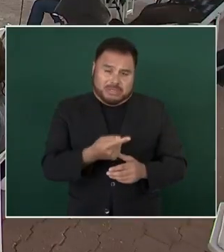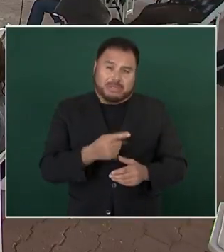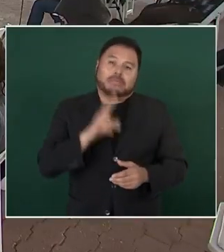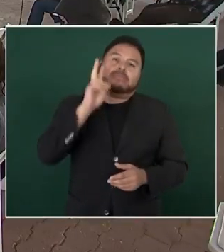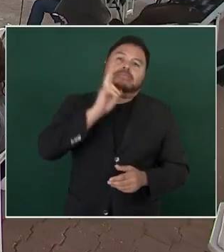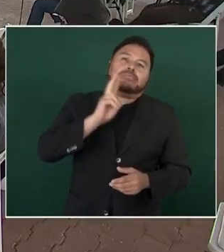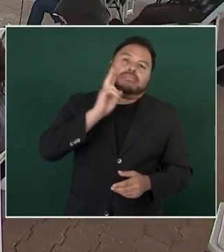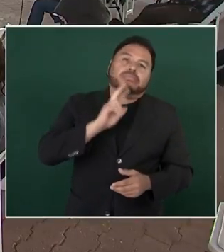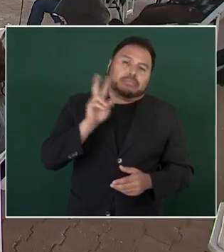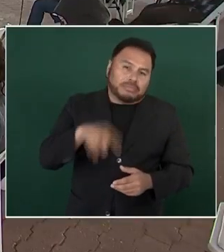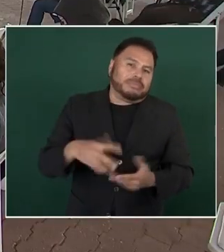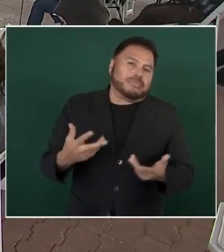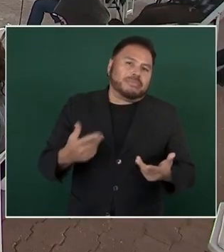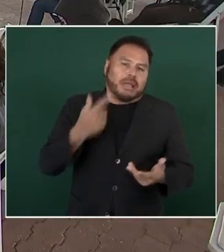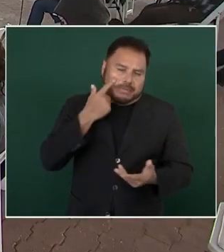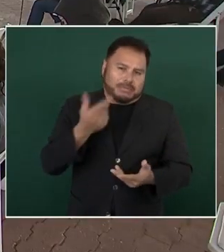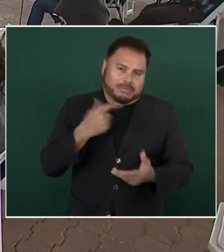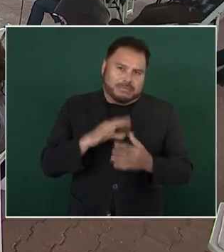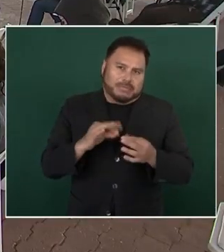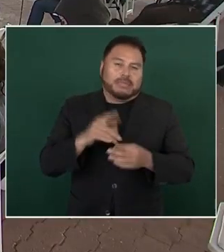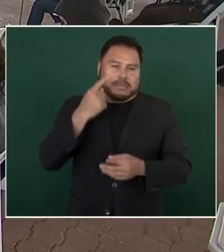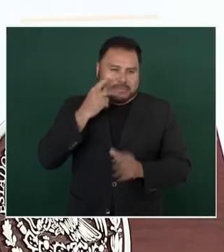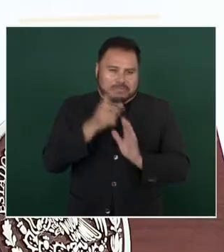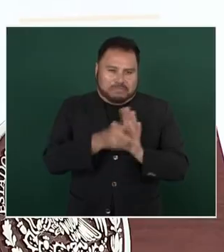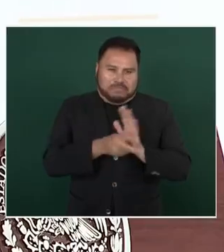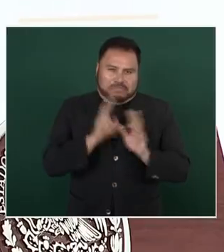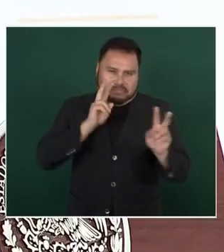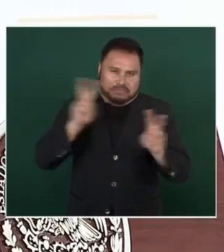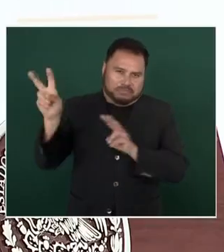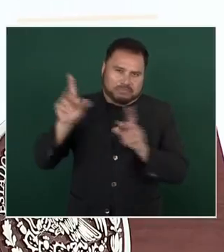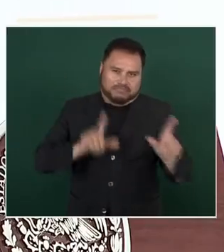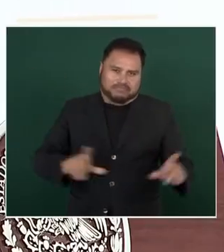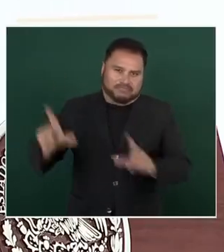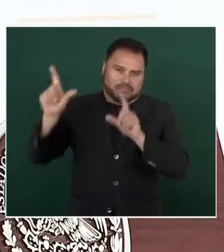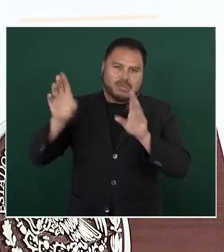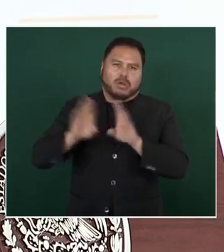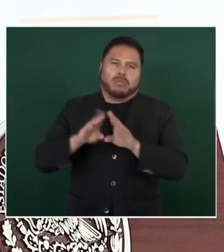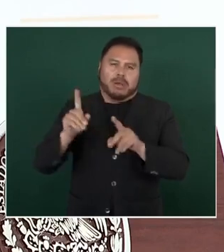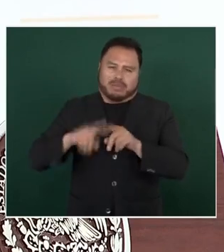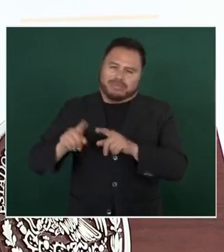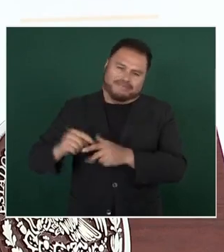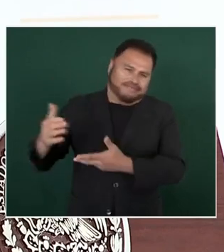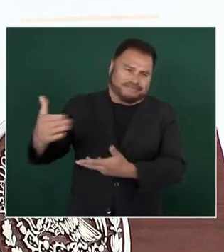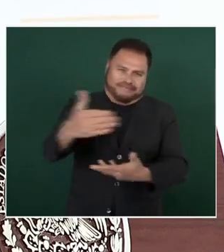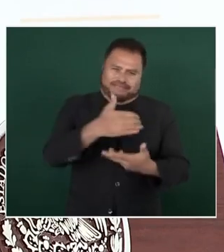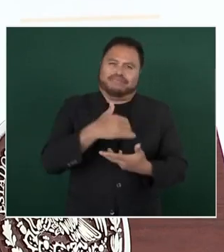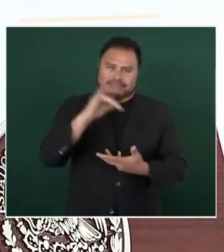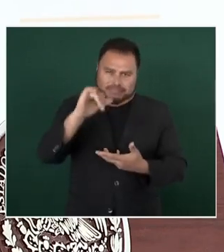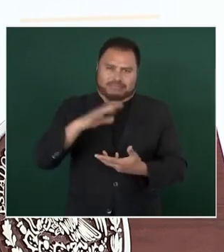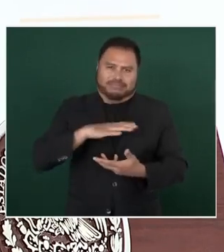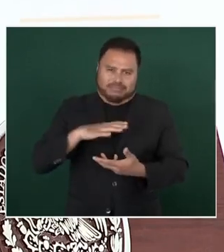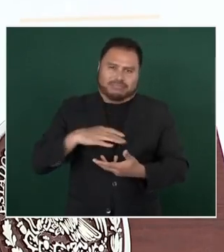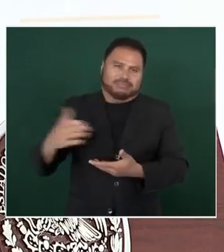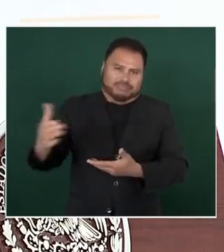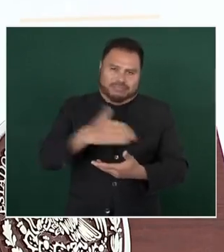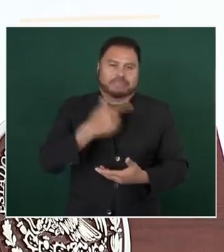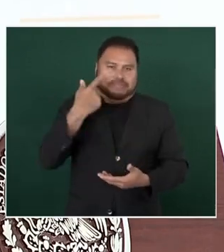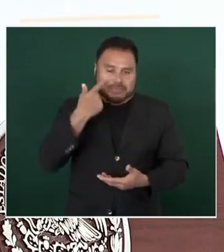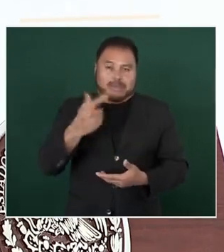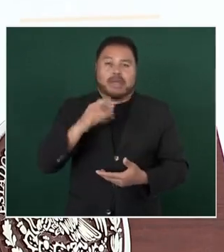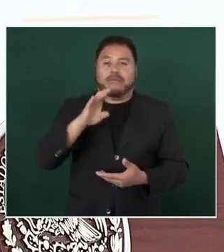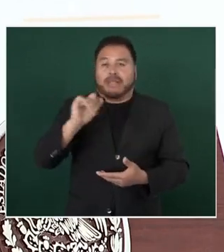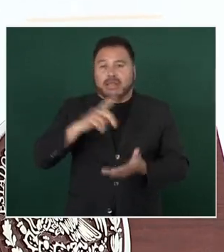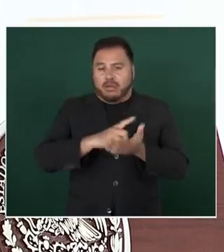¿no? Pero les vamos a pasar un video para que vean todo lo que se ha decomisado, no nada más de fentanilo,